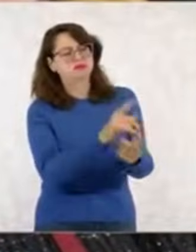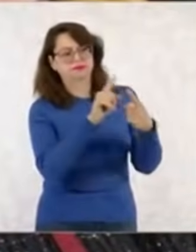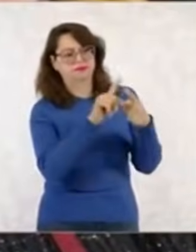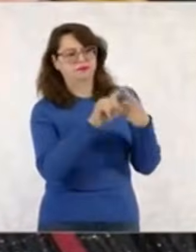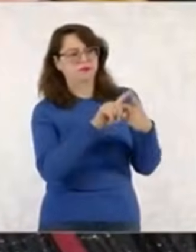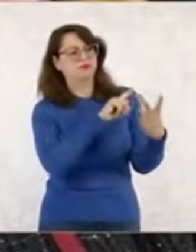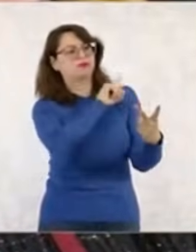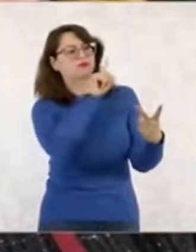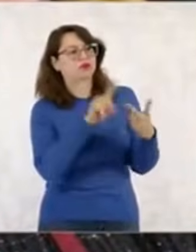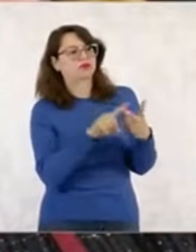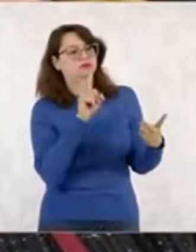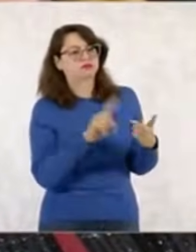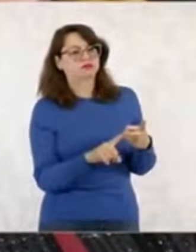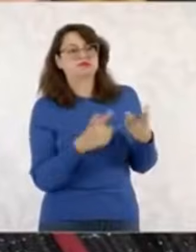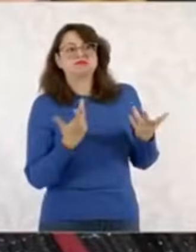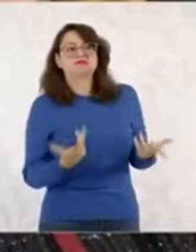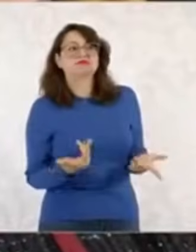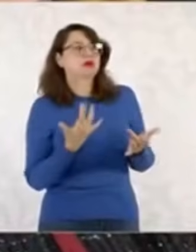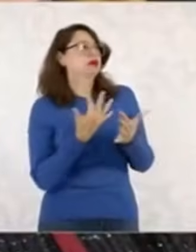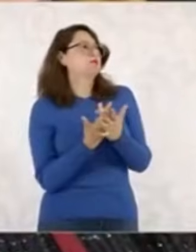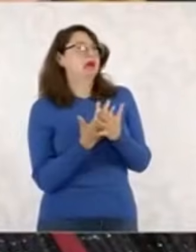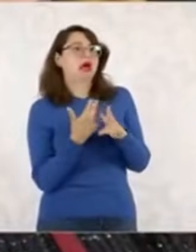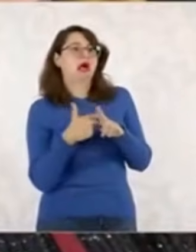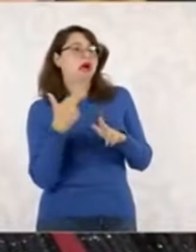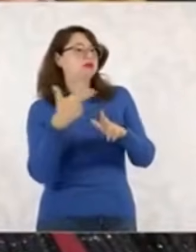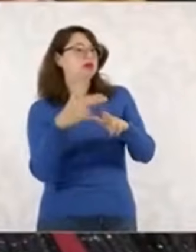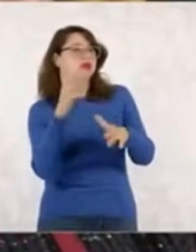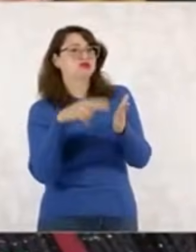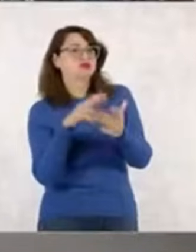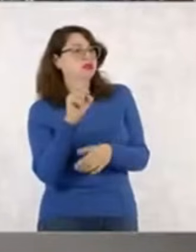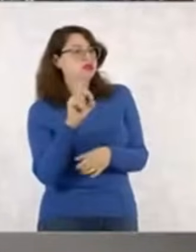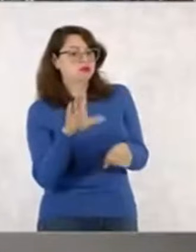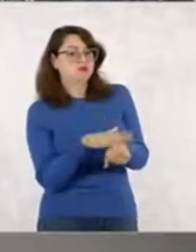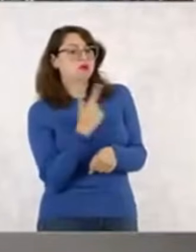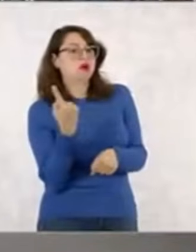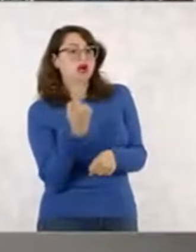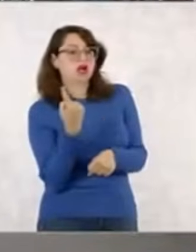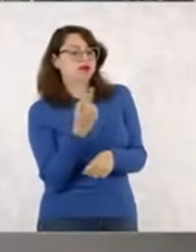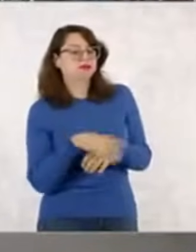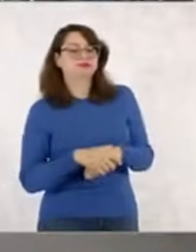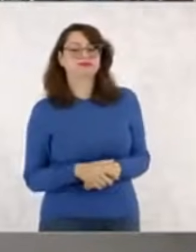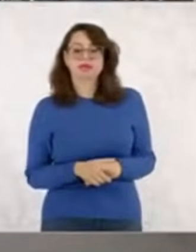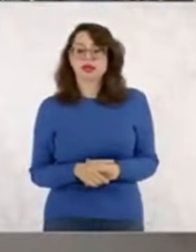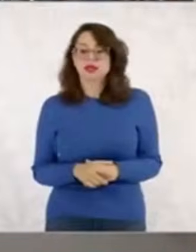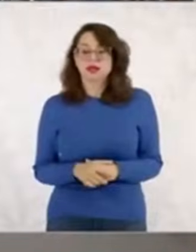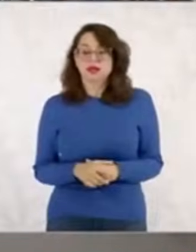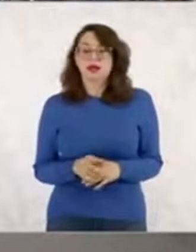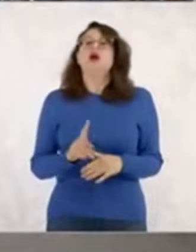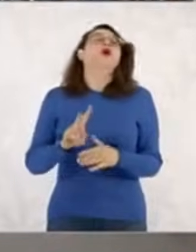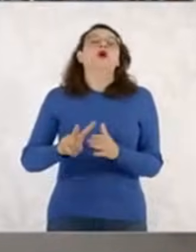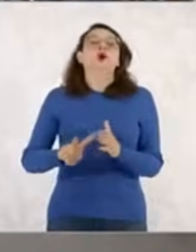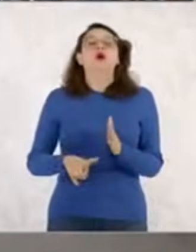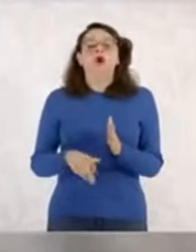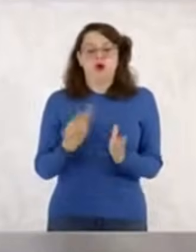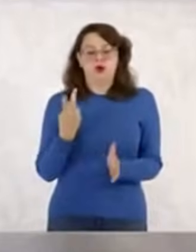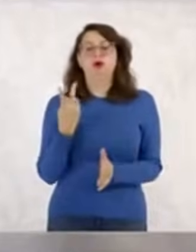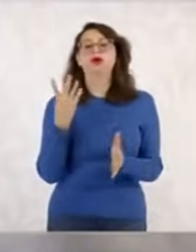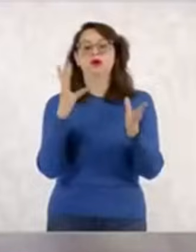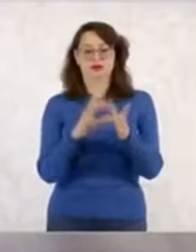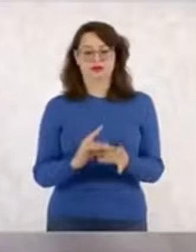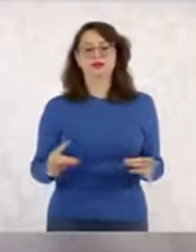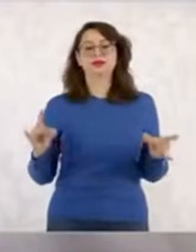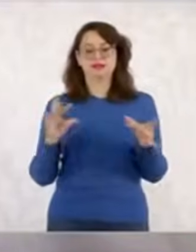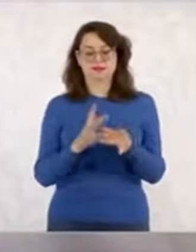se justifica la gradualidad de esta implementación? Bueno, nuevamente, Presidenta, decirles nuevamente